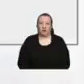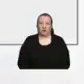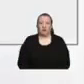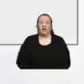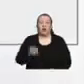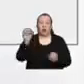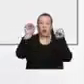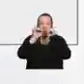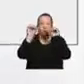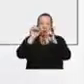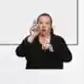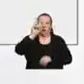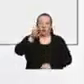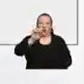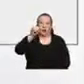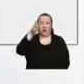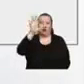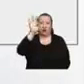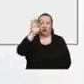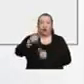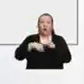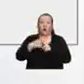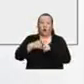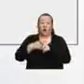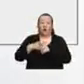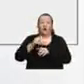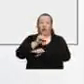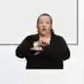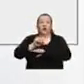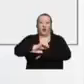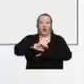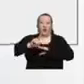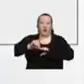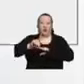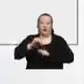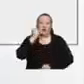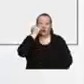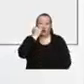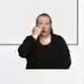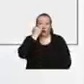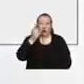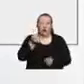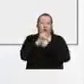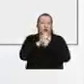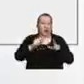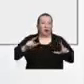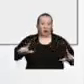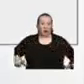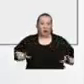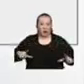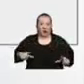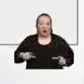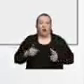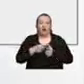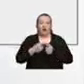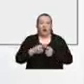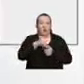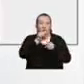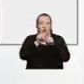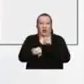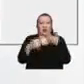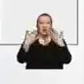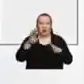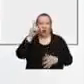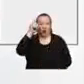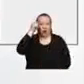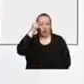2019 cuando la dirigencia indígena vende el paro de octubre de 2019 los salva moreno ya quedó de celebrado ese gobierno vino